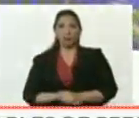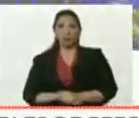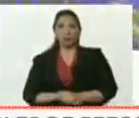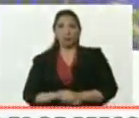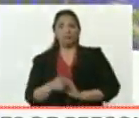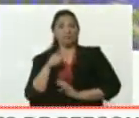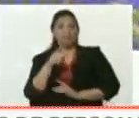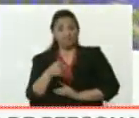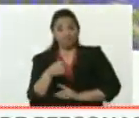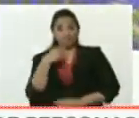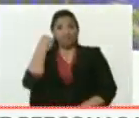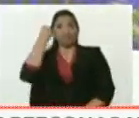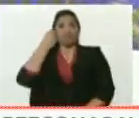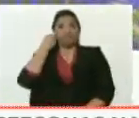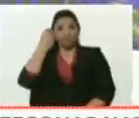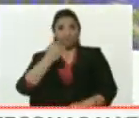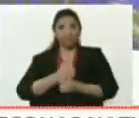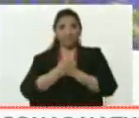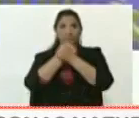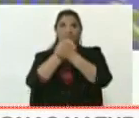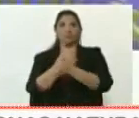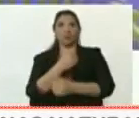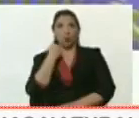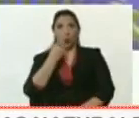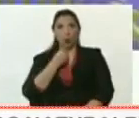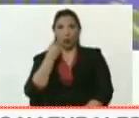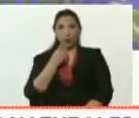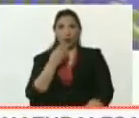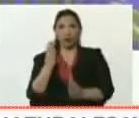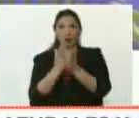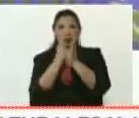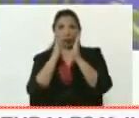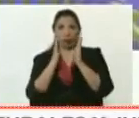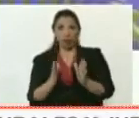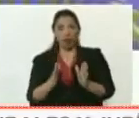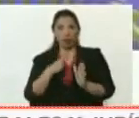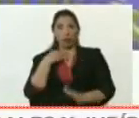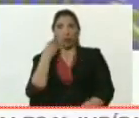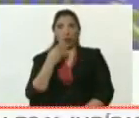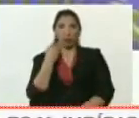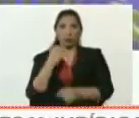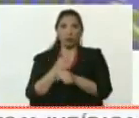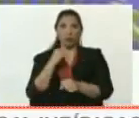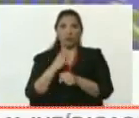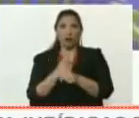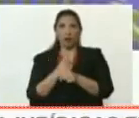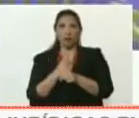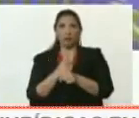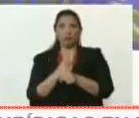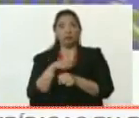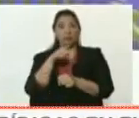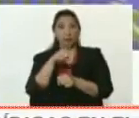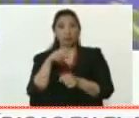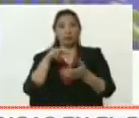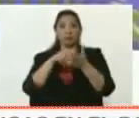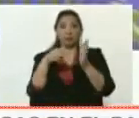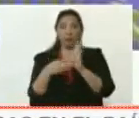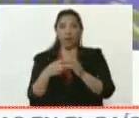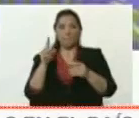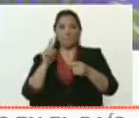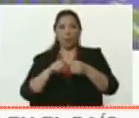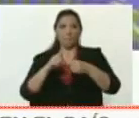De eso se trata, queridos jóvenes, estudiantes, juventud que trabaja. De eso se trata, de